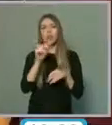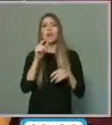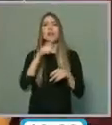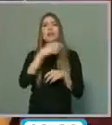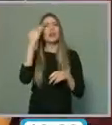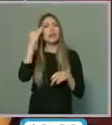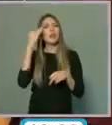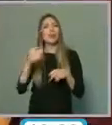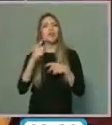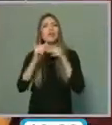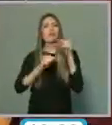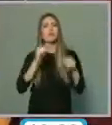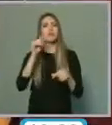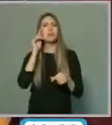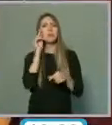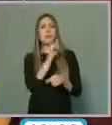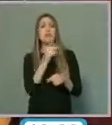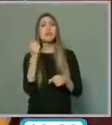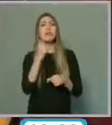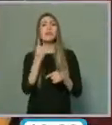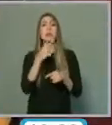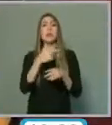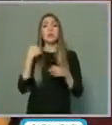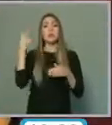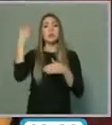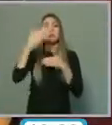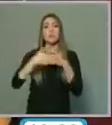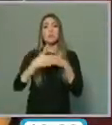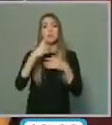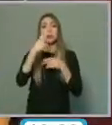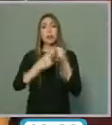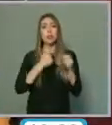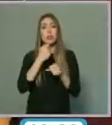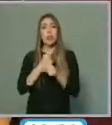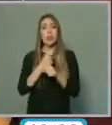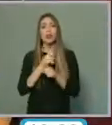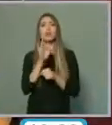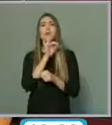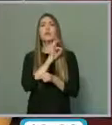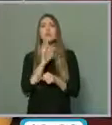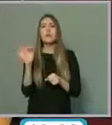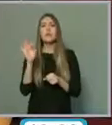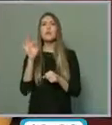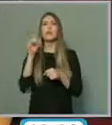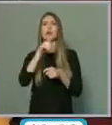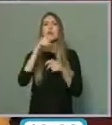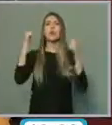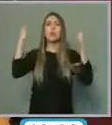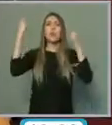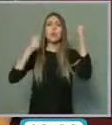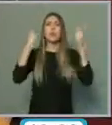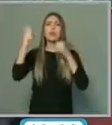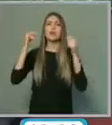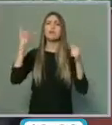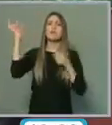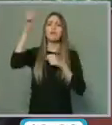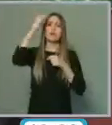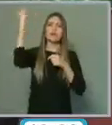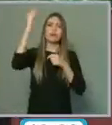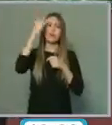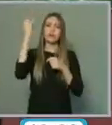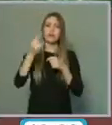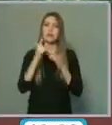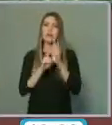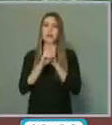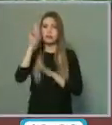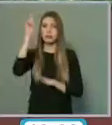la puerta definitivamente para que en unos años pues el turismo espacial sea una realidad. Sí, Sin claro. duda Y alguna. además, pues también es importante que la familia